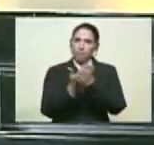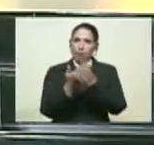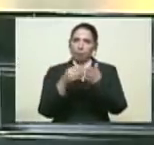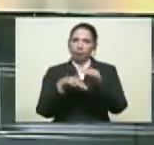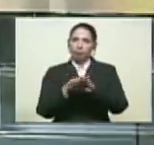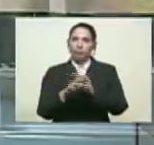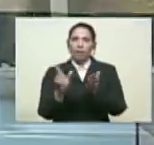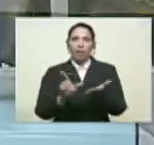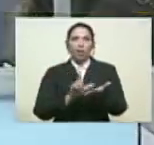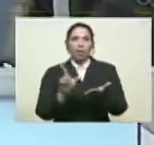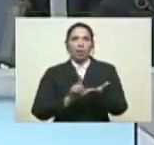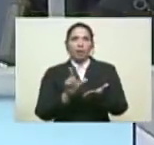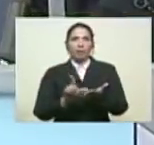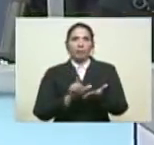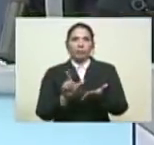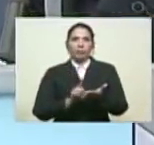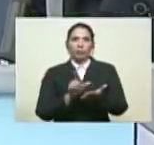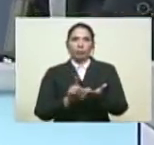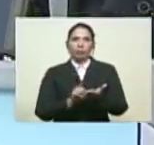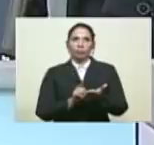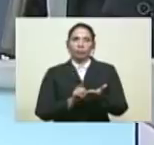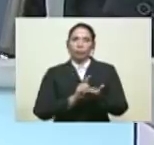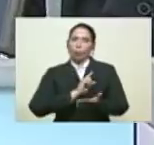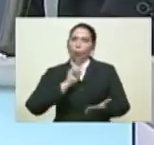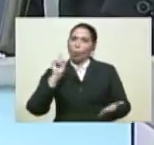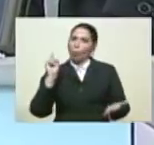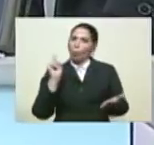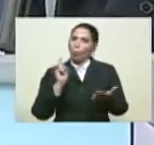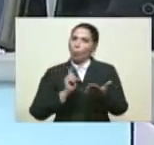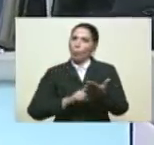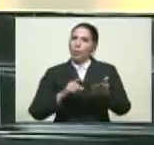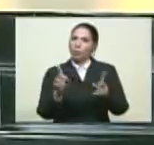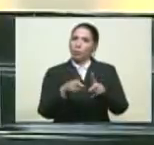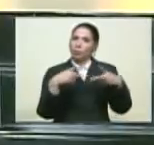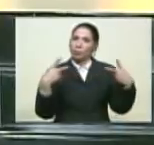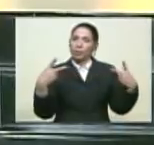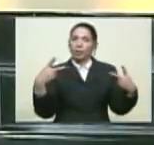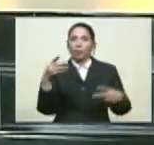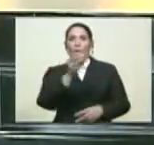las obras completas del Correo del Orinoco.